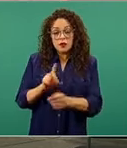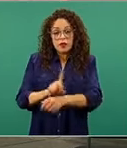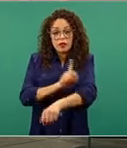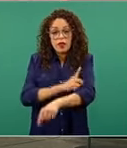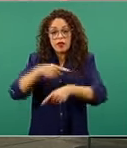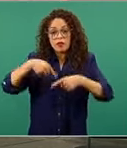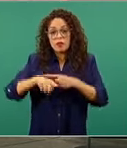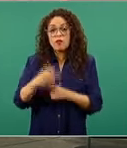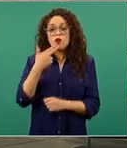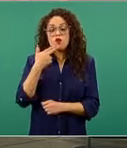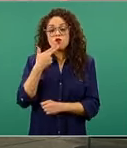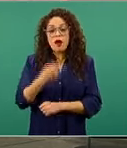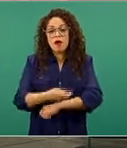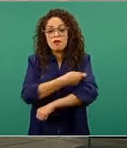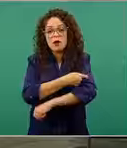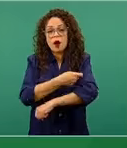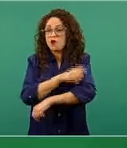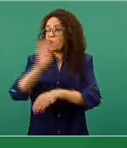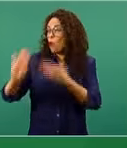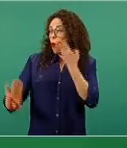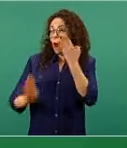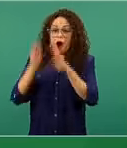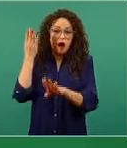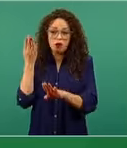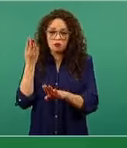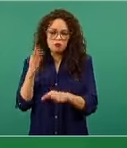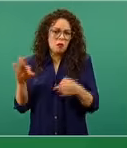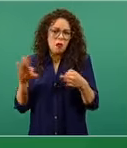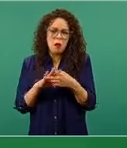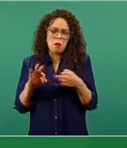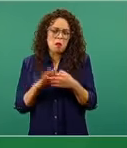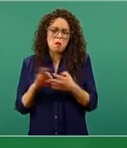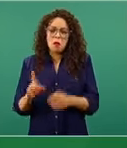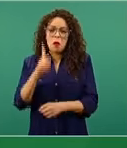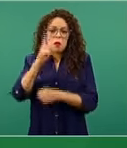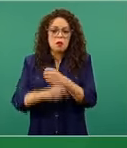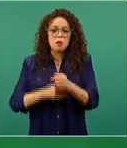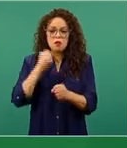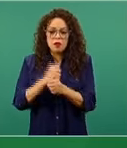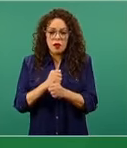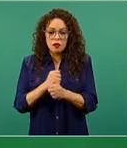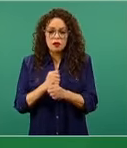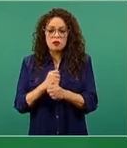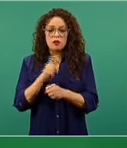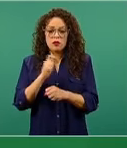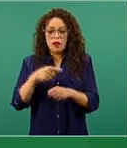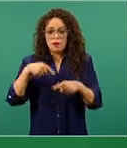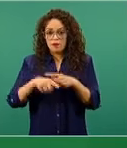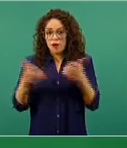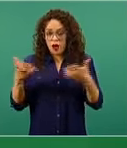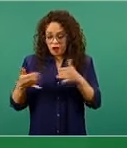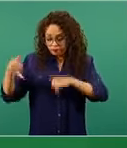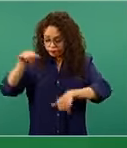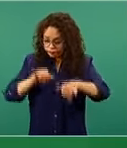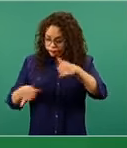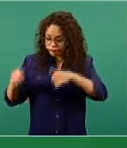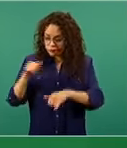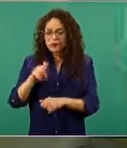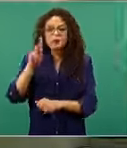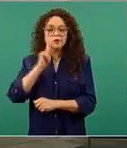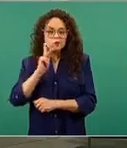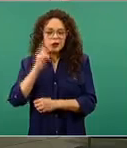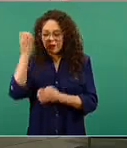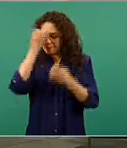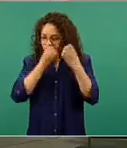vacunas en el mundo, casi un año desde que fueron desarrollados los productos y fueron evaluados en estos ensayos